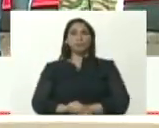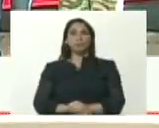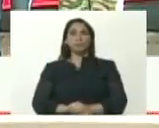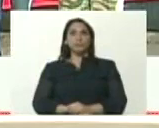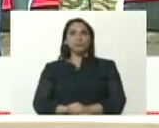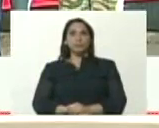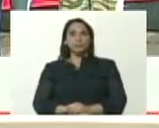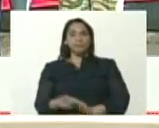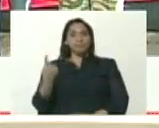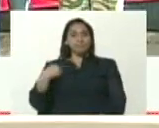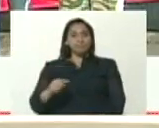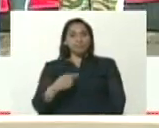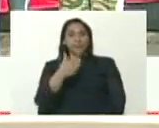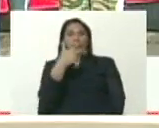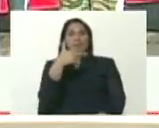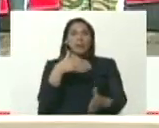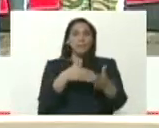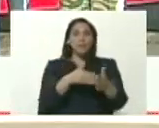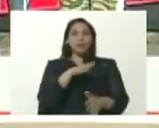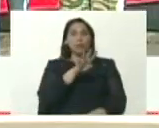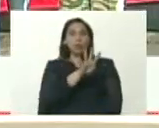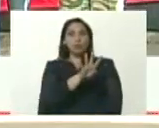tenemos